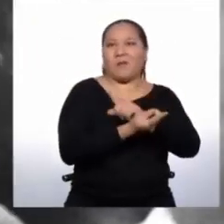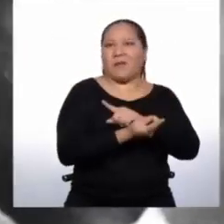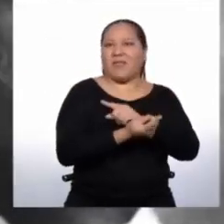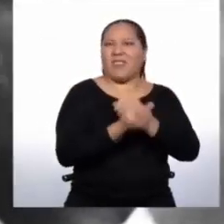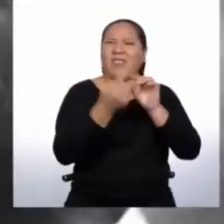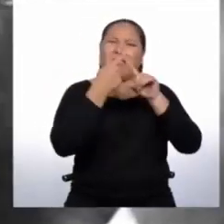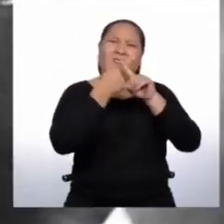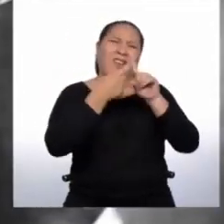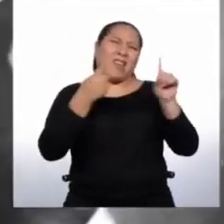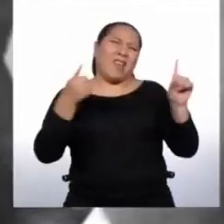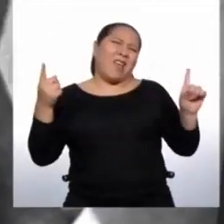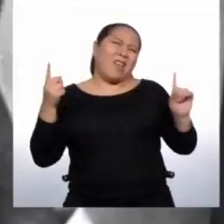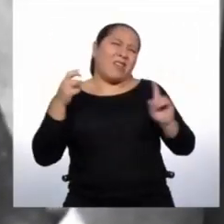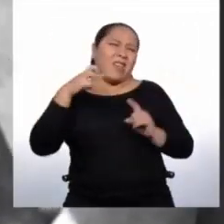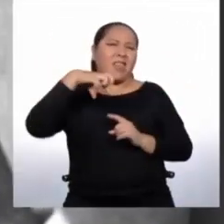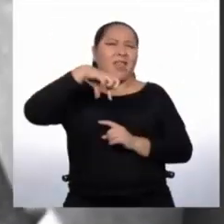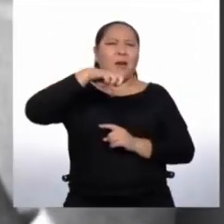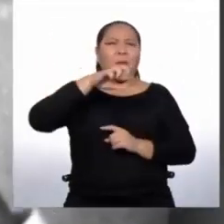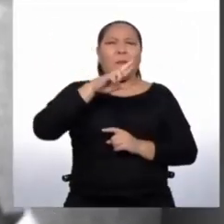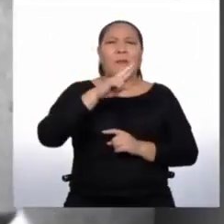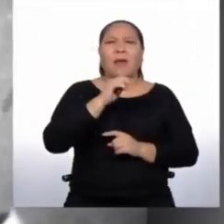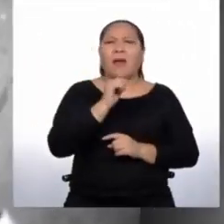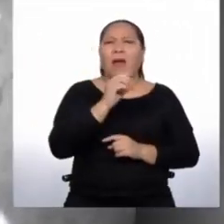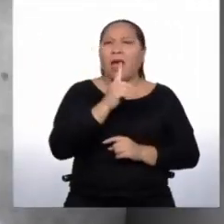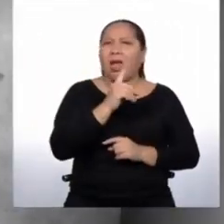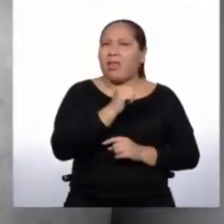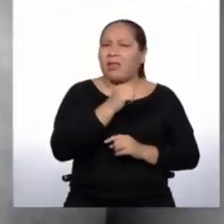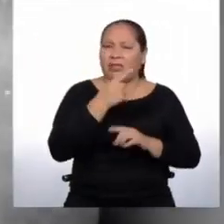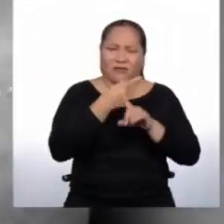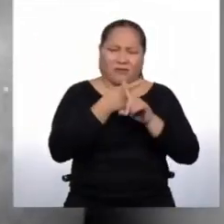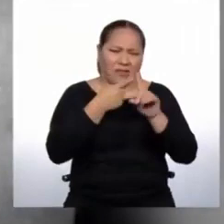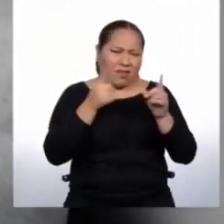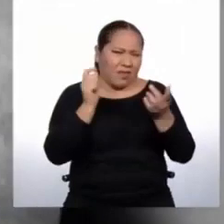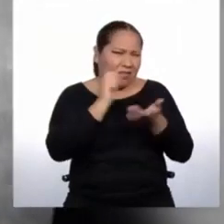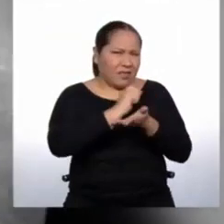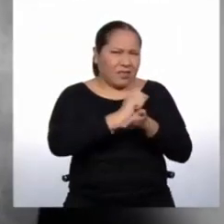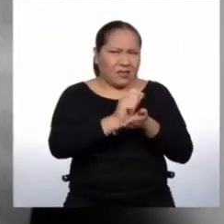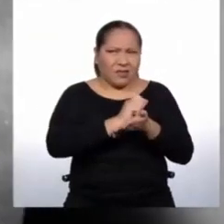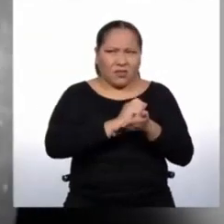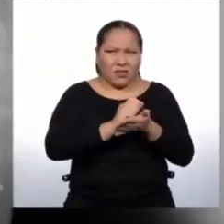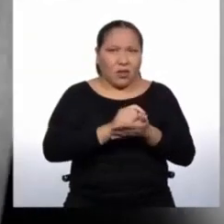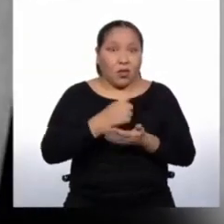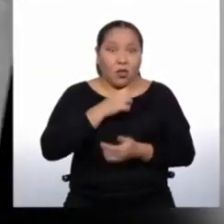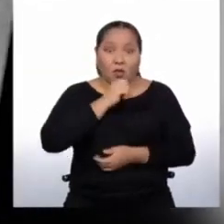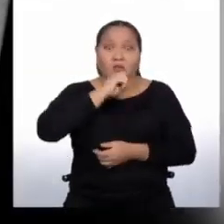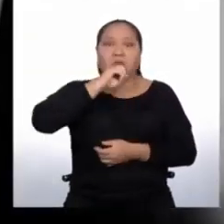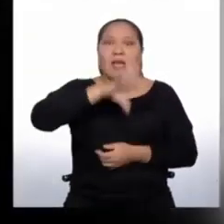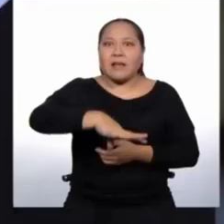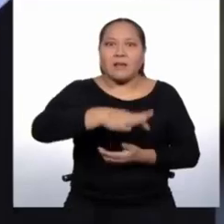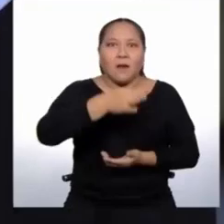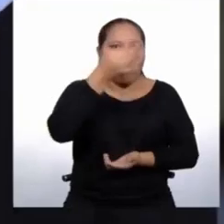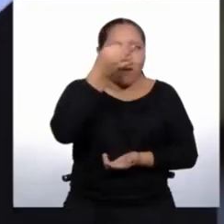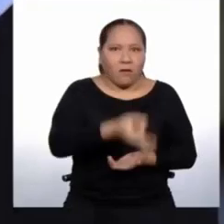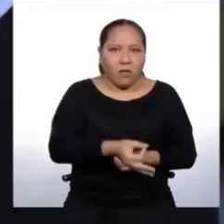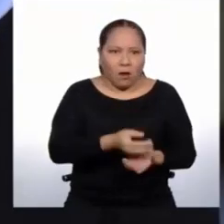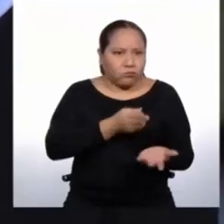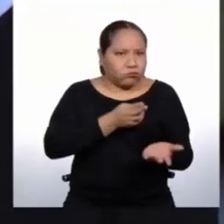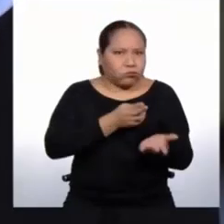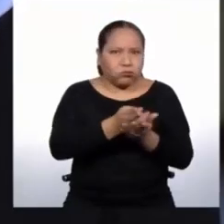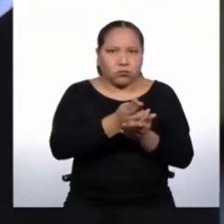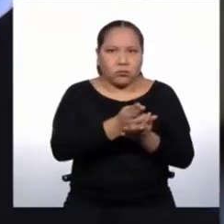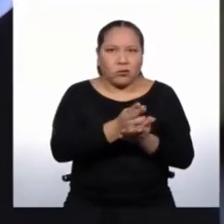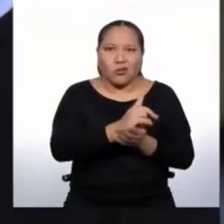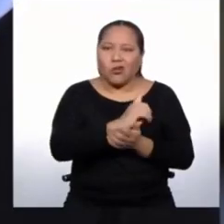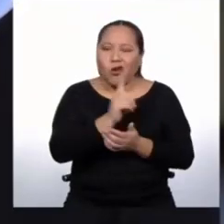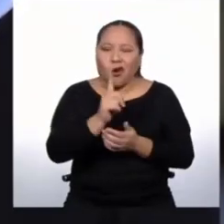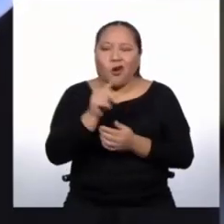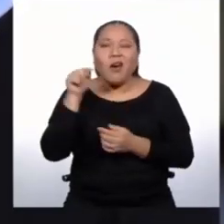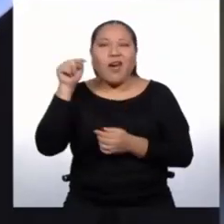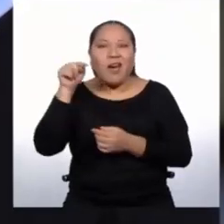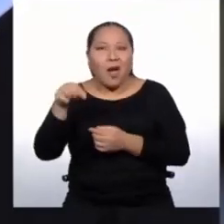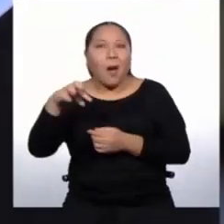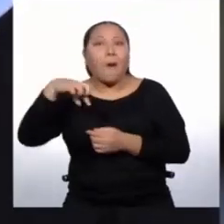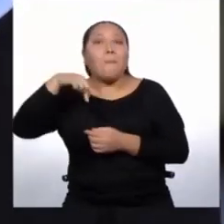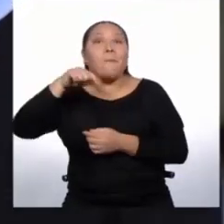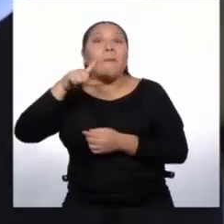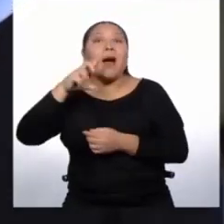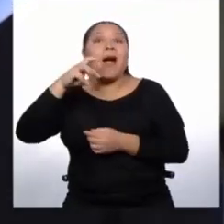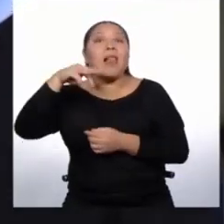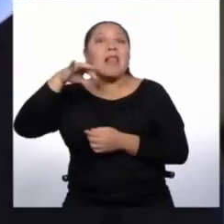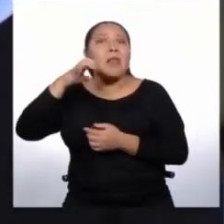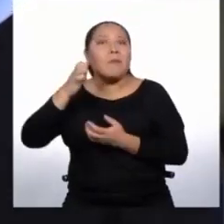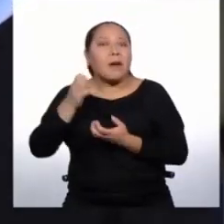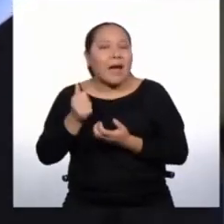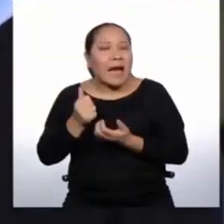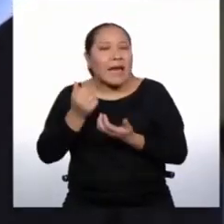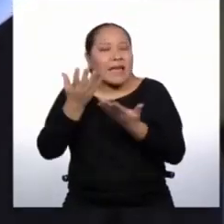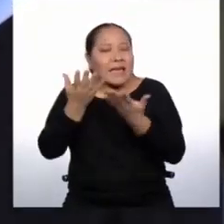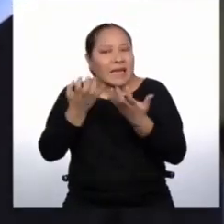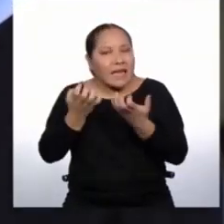ensayo para decir lo que se debe decir. Quiere educar a través